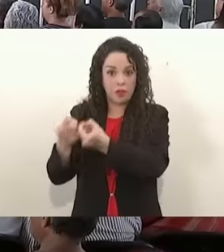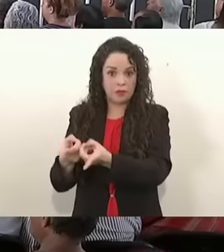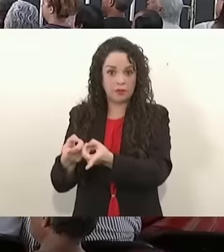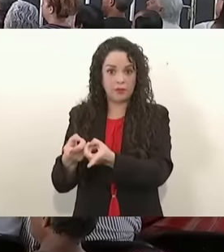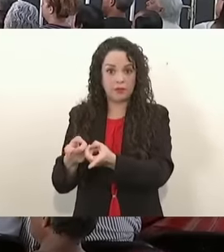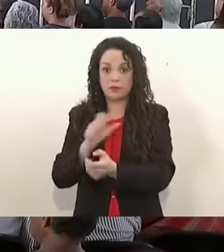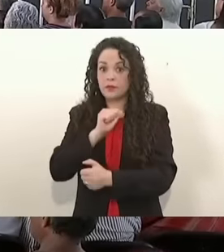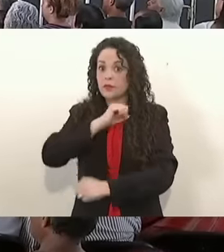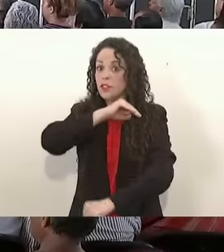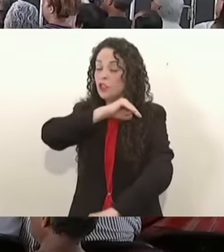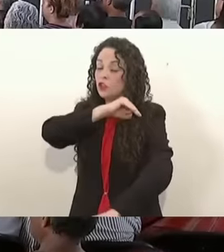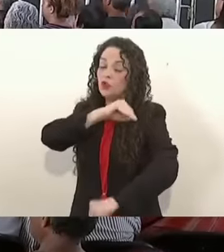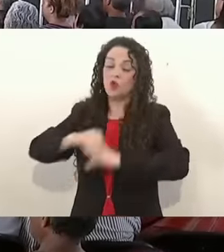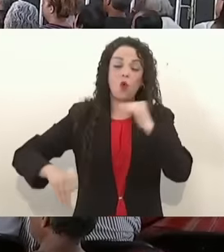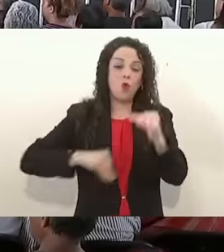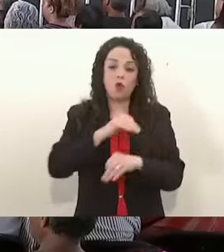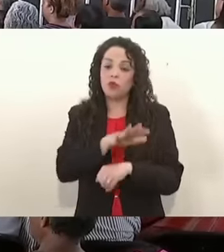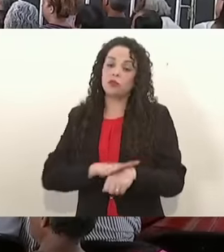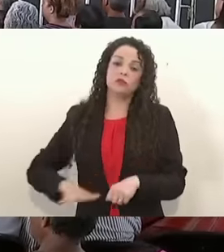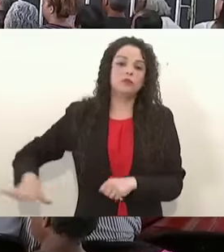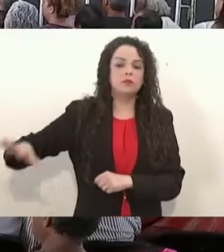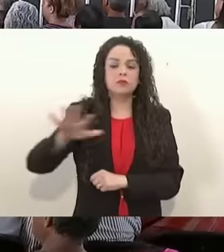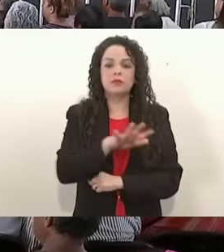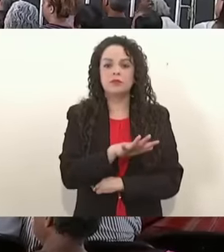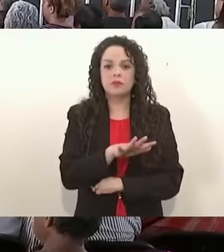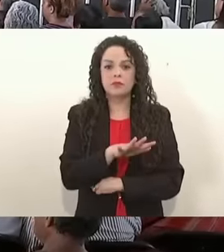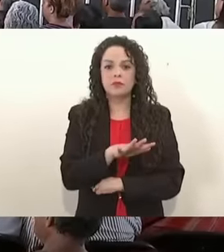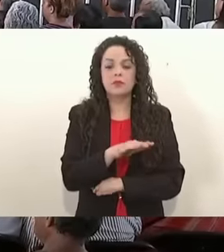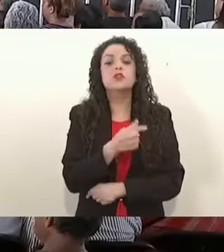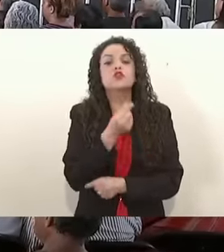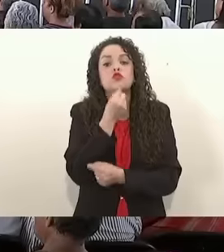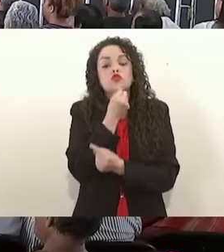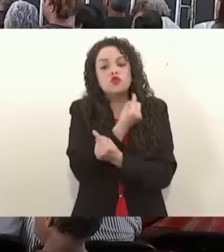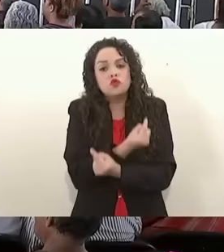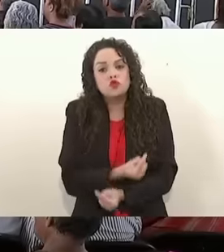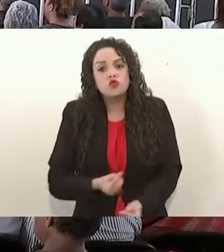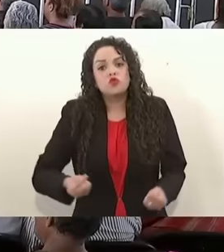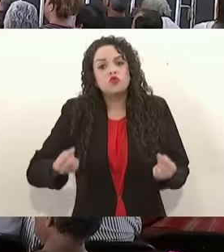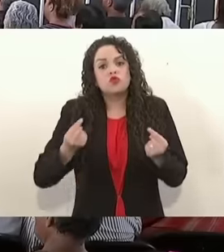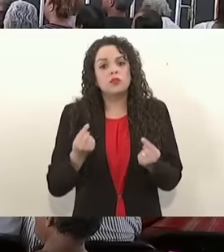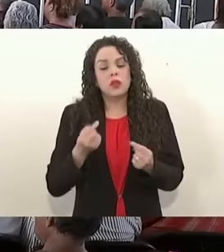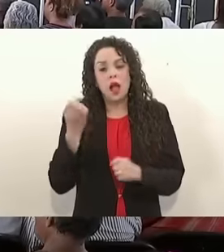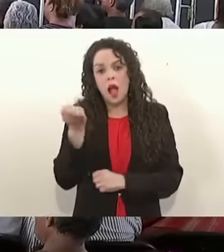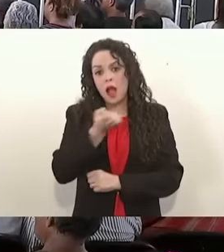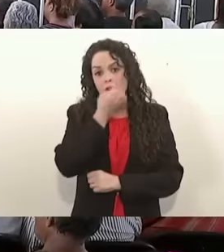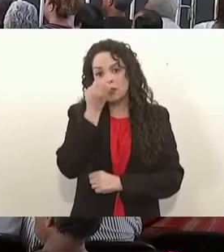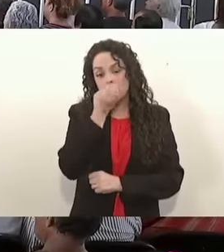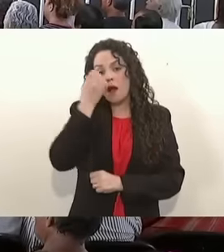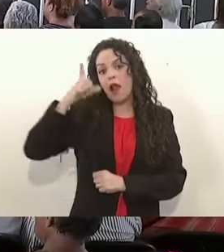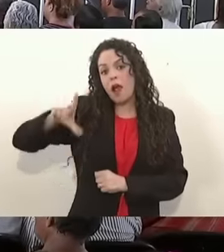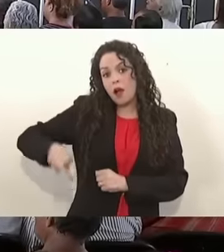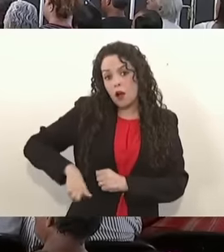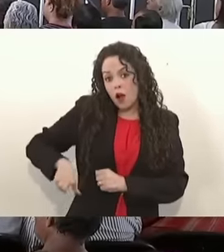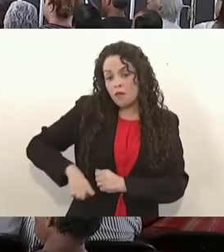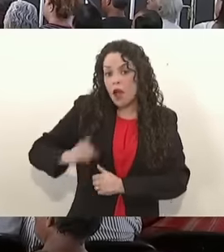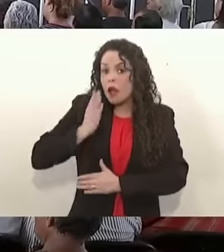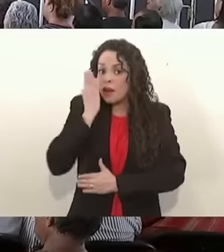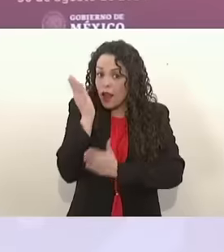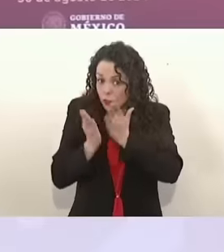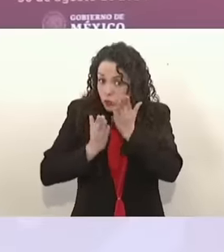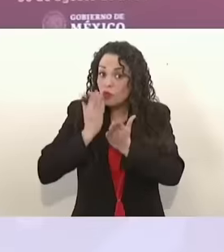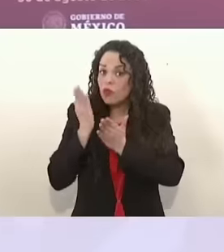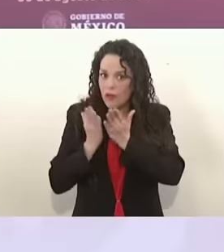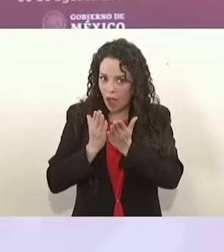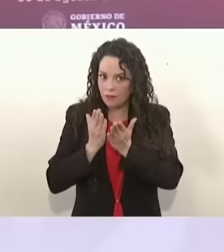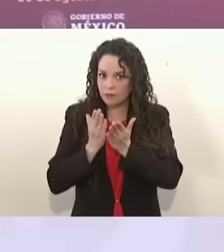universales, es decir, a todos y a todas, los niños y niñas que van en escuela pública. Presidente,